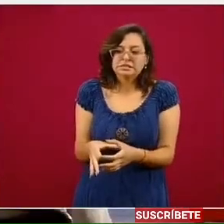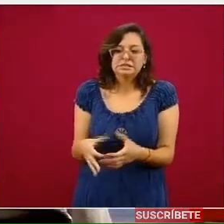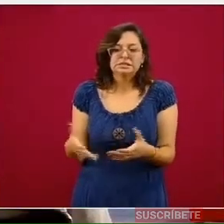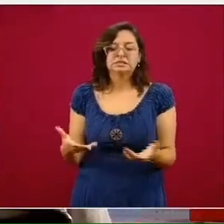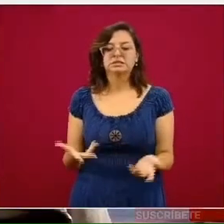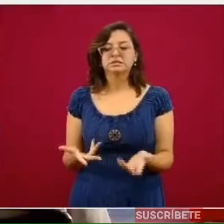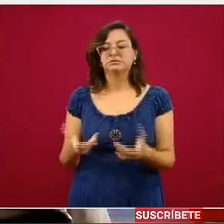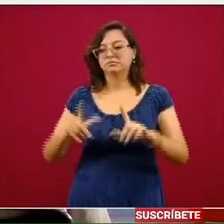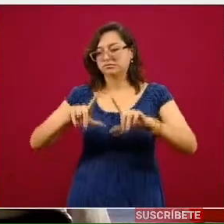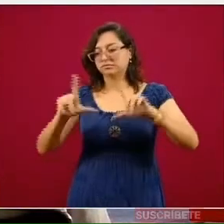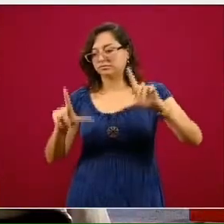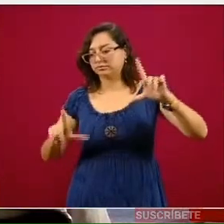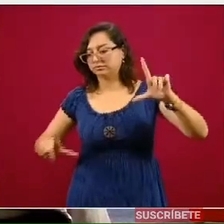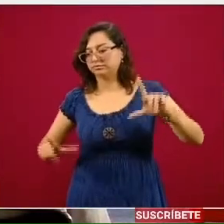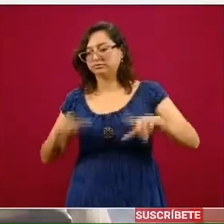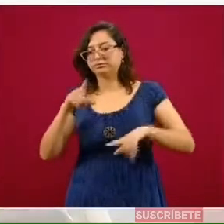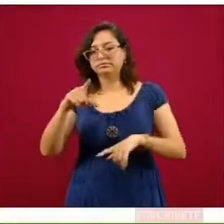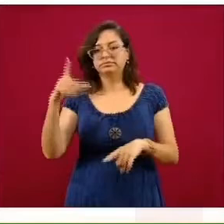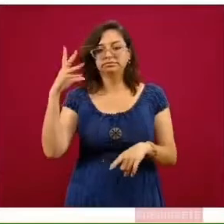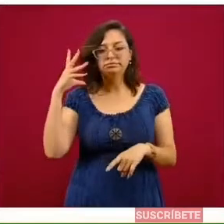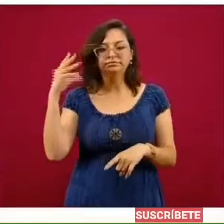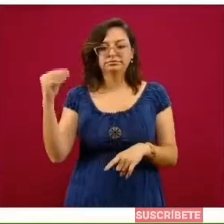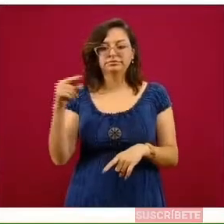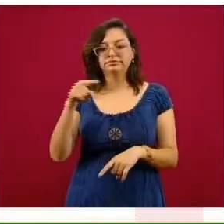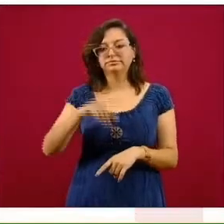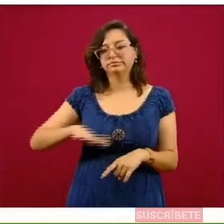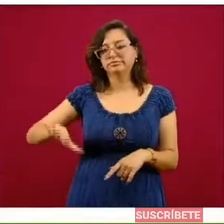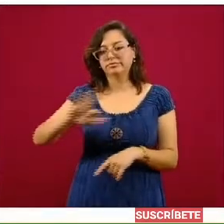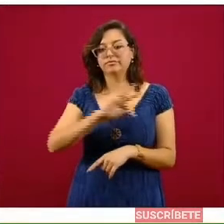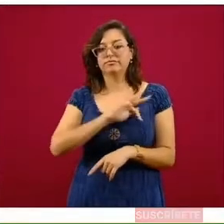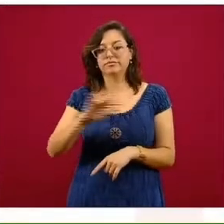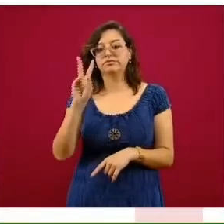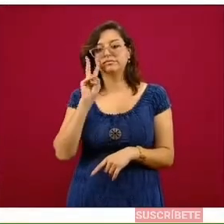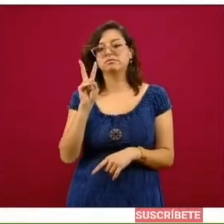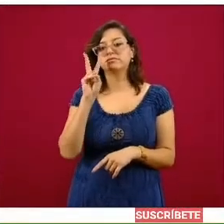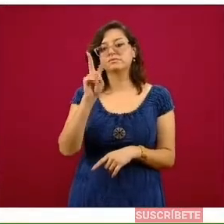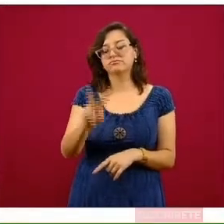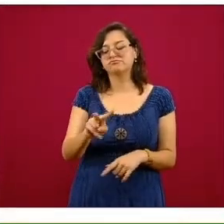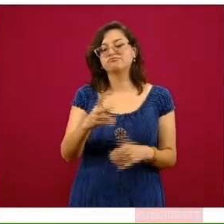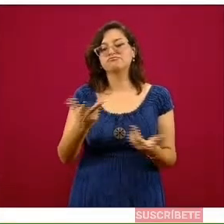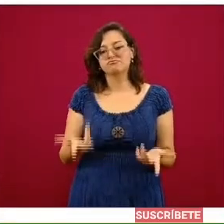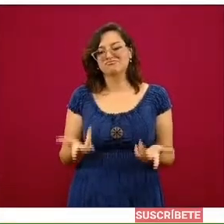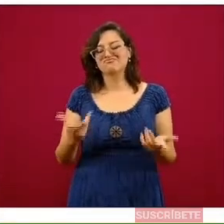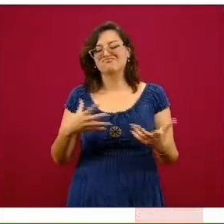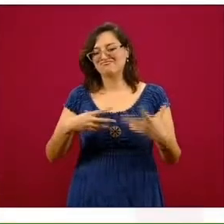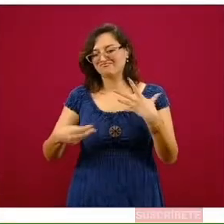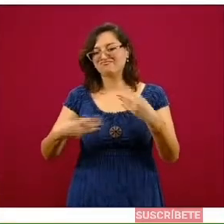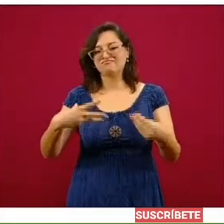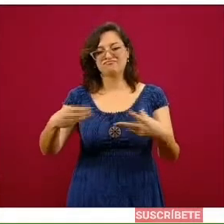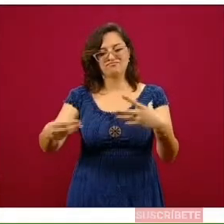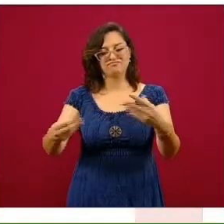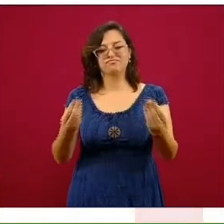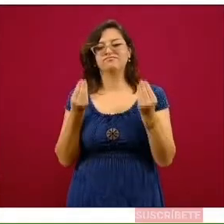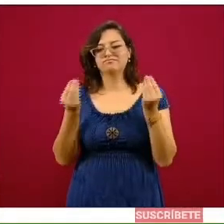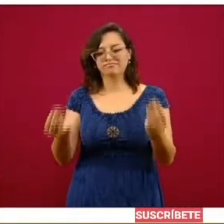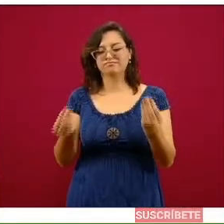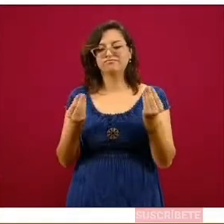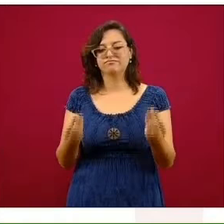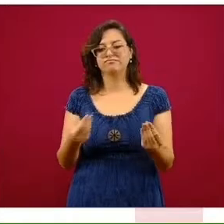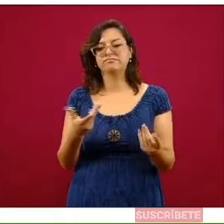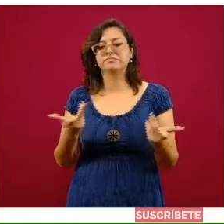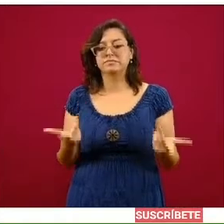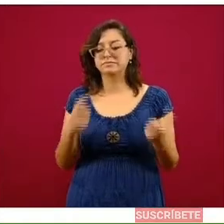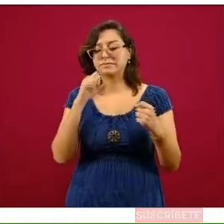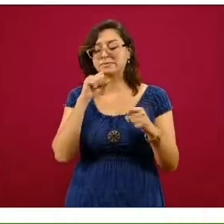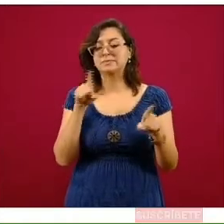la República, y vemos toda la zona costera, municipios con importante actividad epidémica, y también